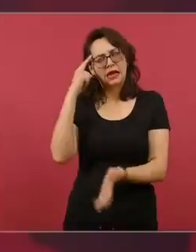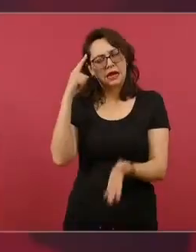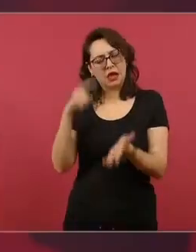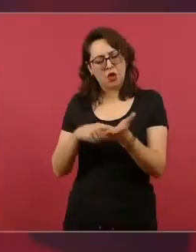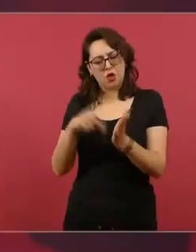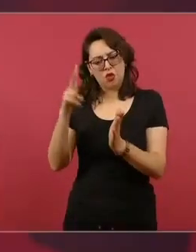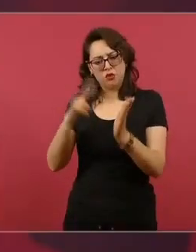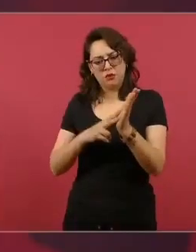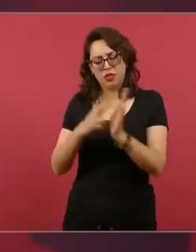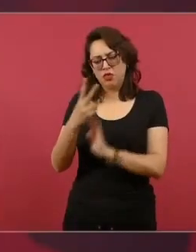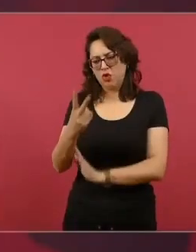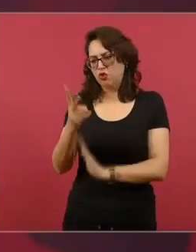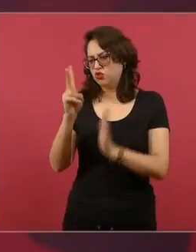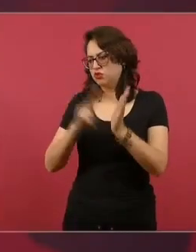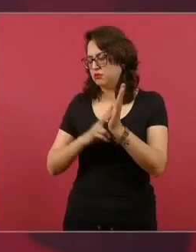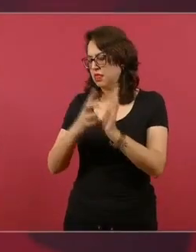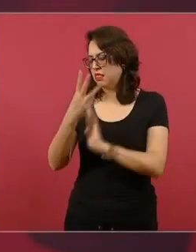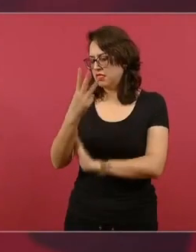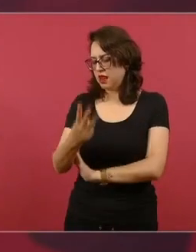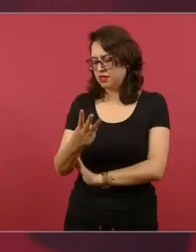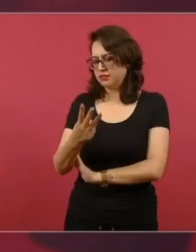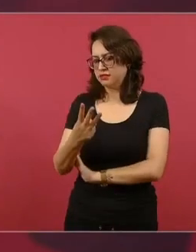2002 o 2003,